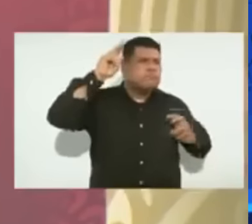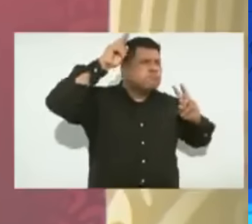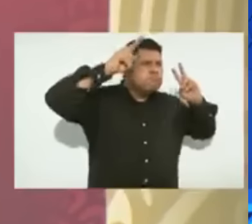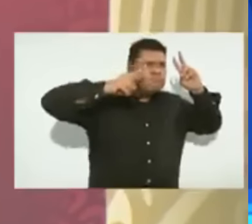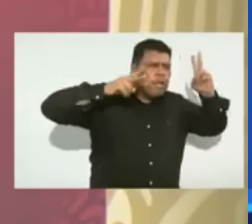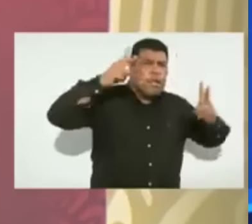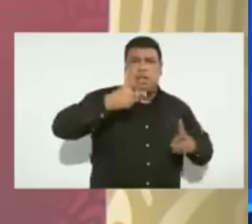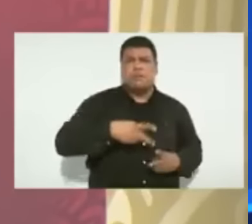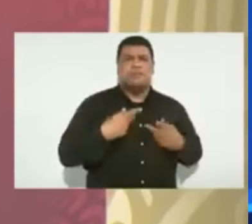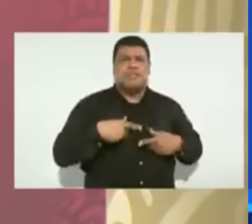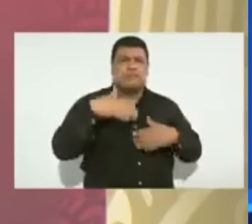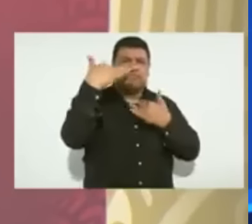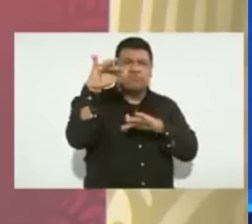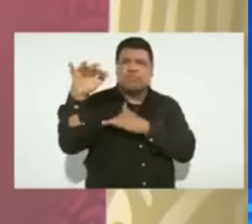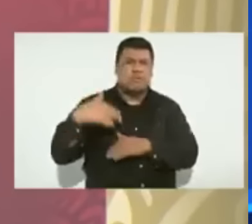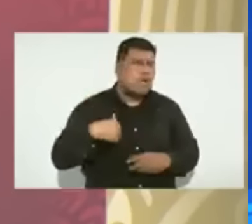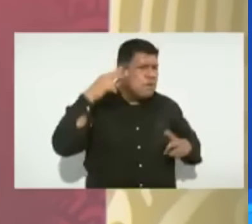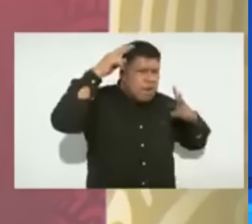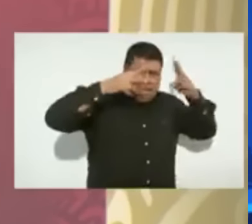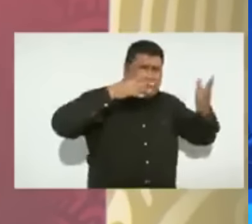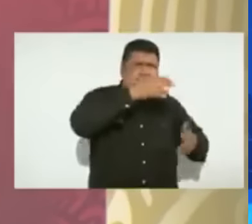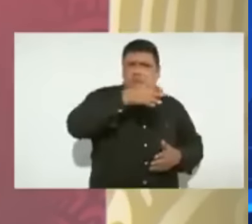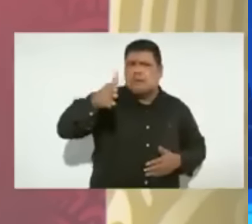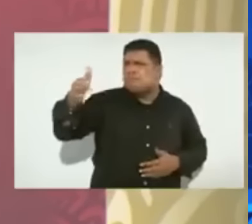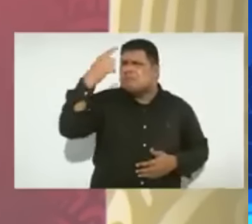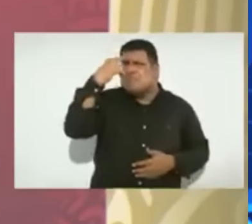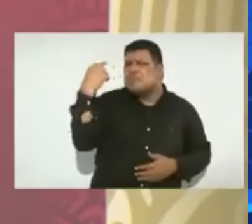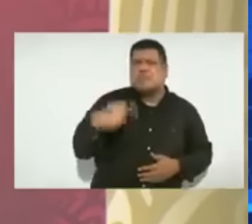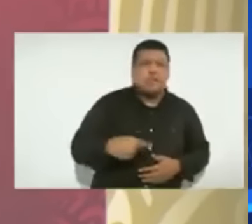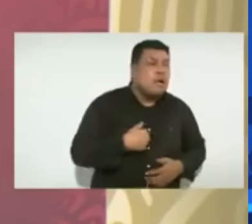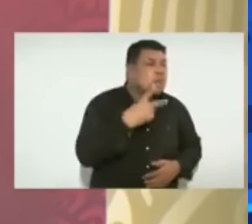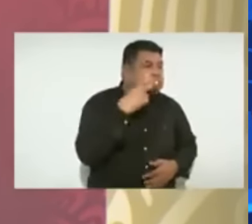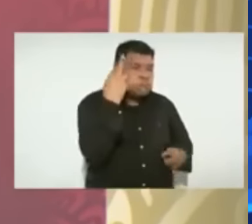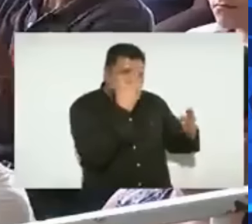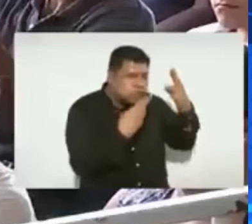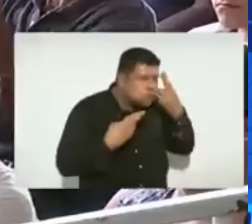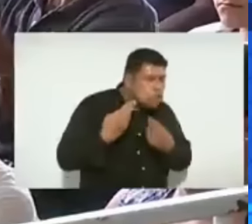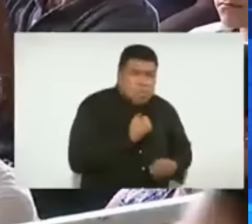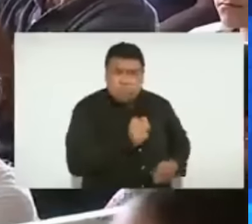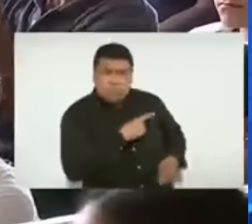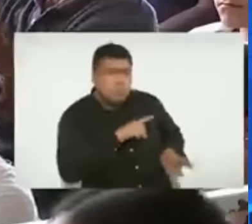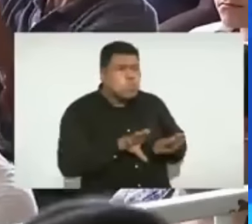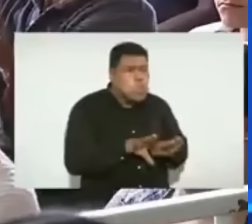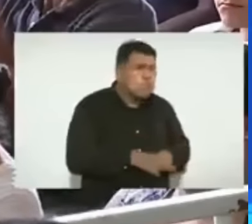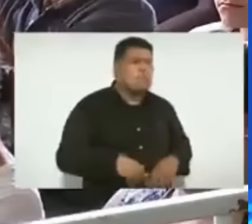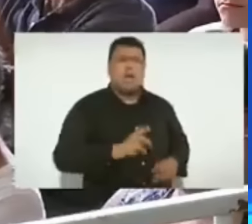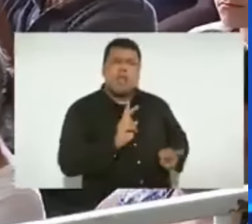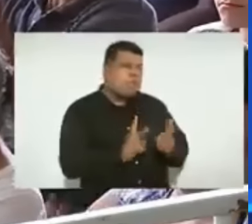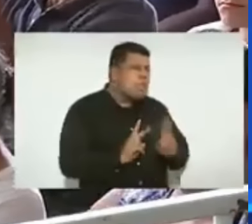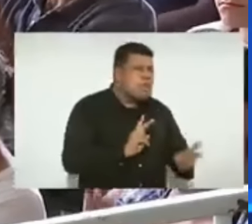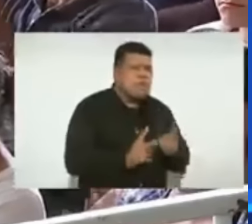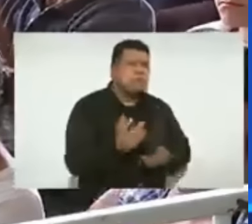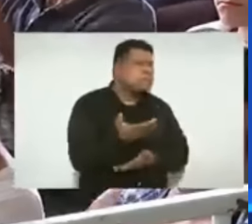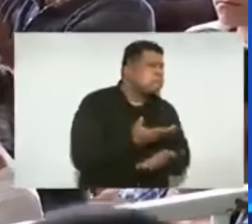los adultos mayores del país, para revisar su salud, para platicar con ellos, para llevarles